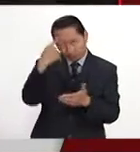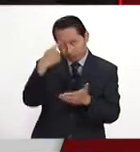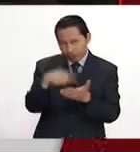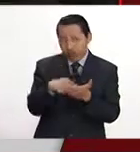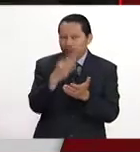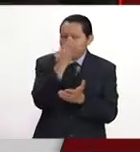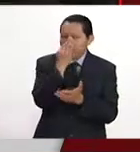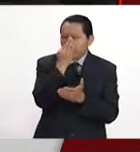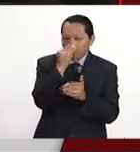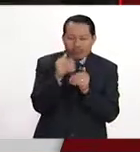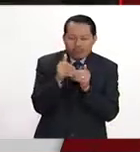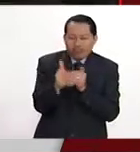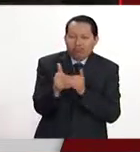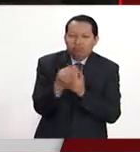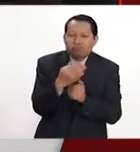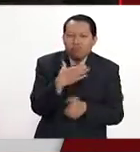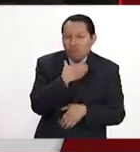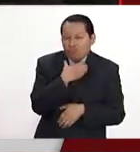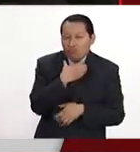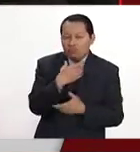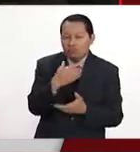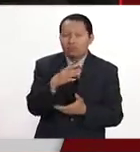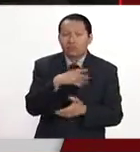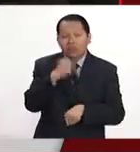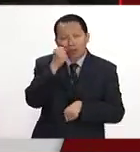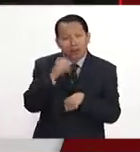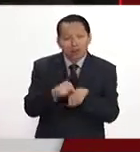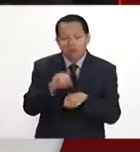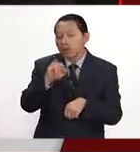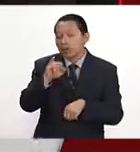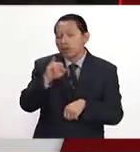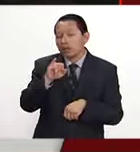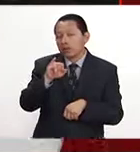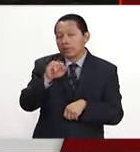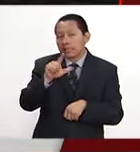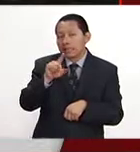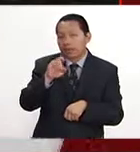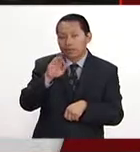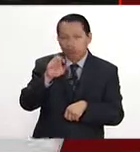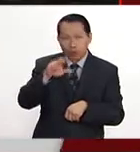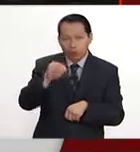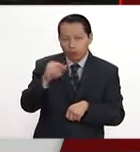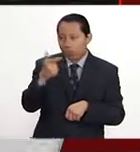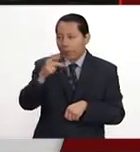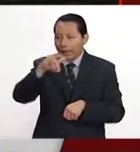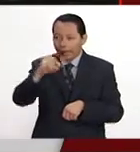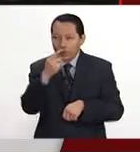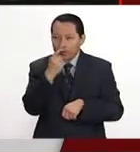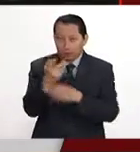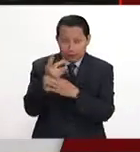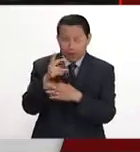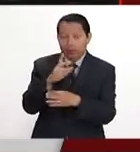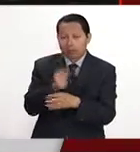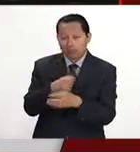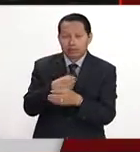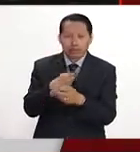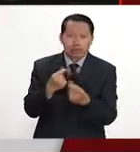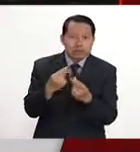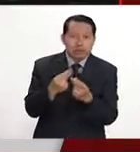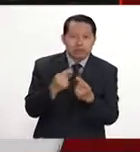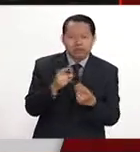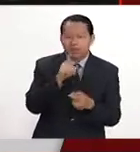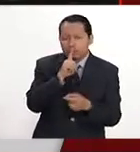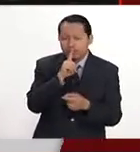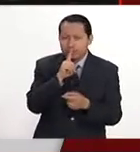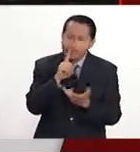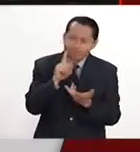corto. El secretario Ildefonso Guajardo dijo que por él, que no iba a ceder a las prisas, que si había que